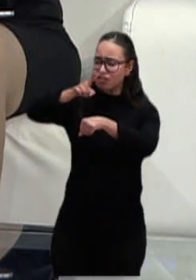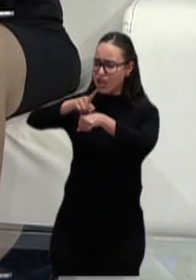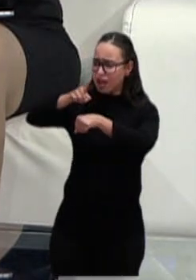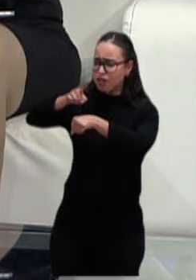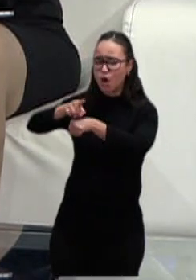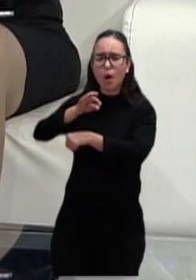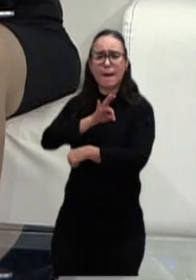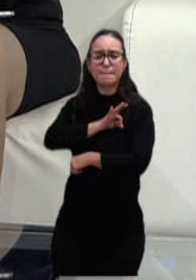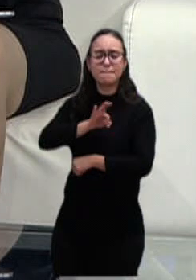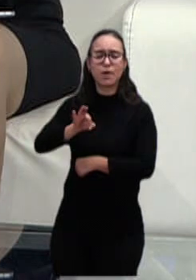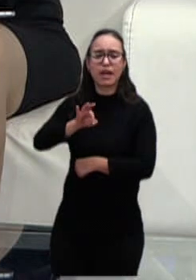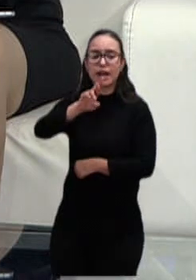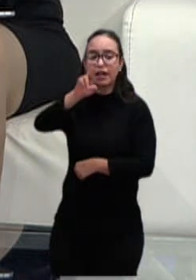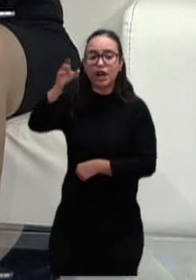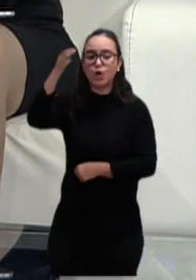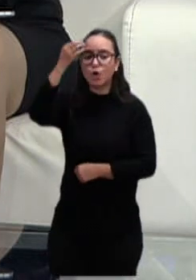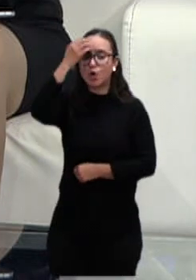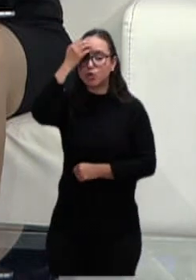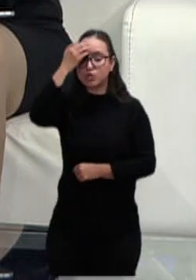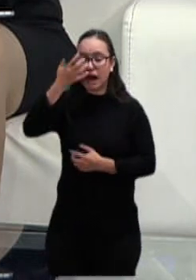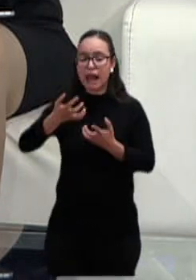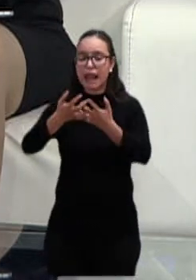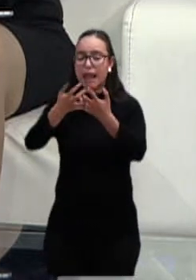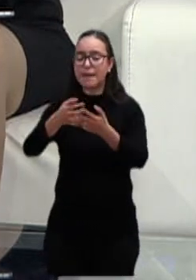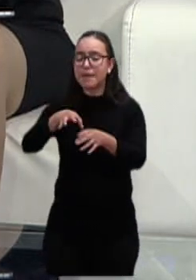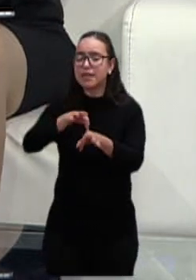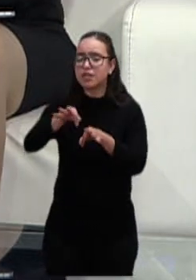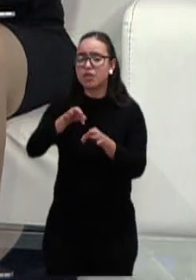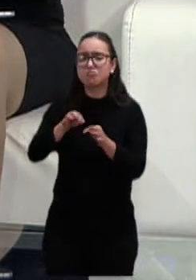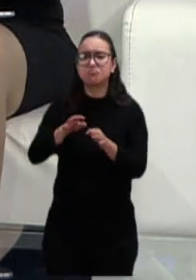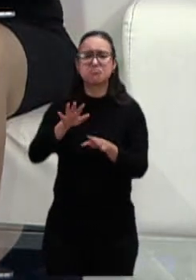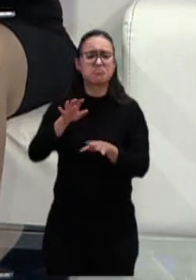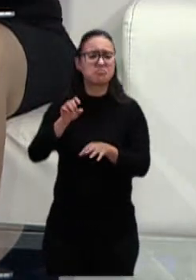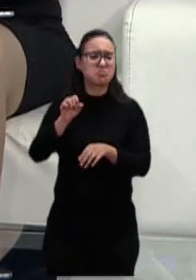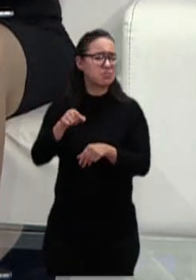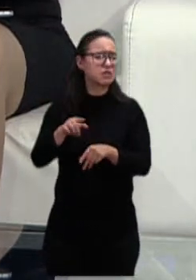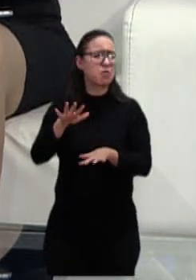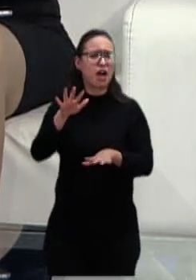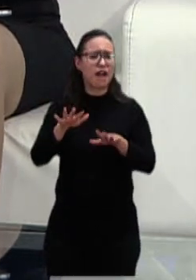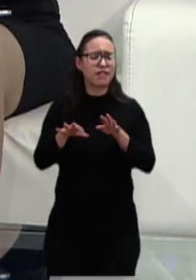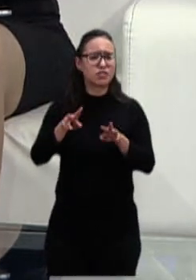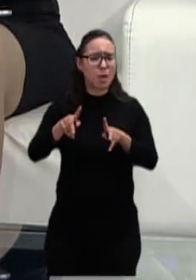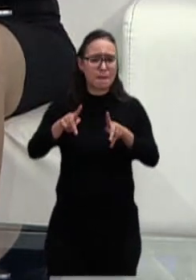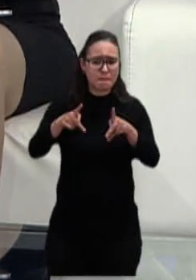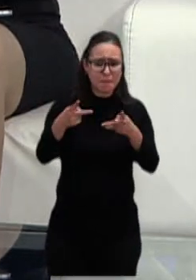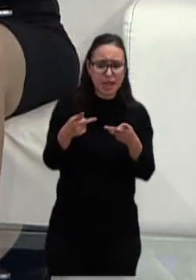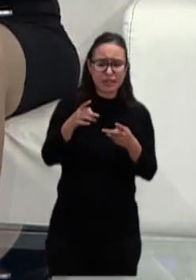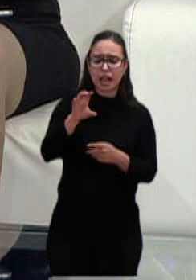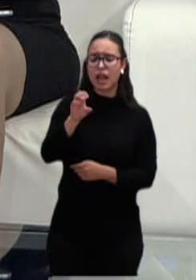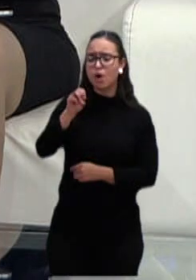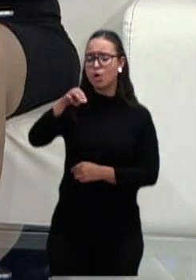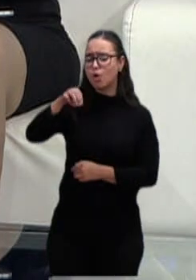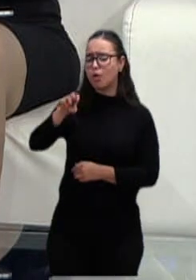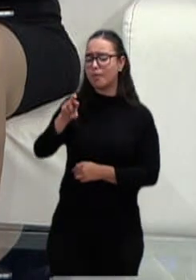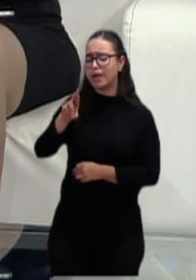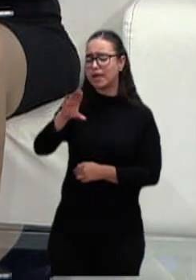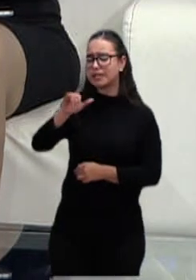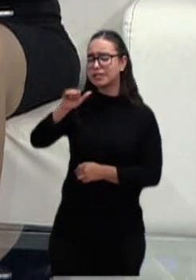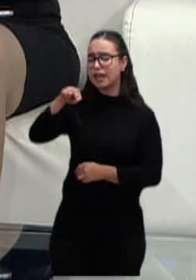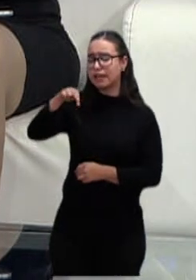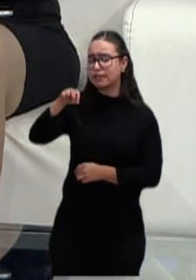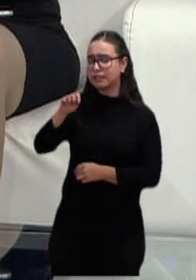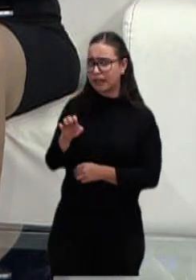como empresarias porque nos dicen comerciantes porque no digo no es nada peyorativo pero tenemos que utilizar las palabras